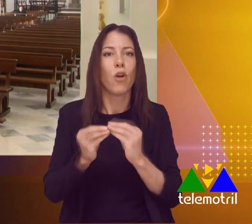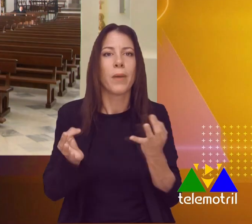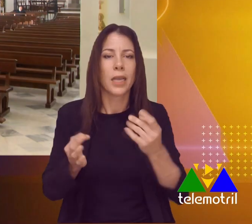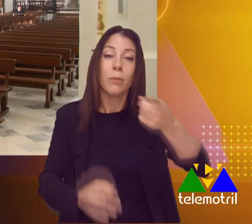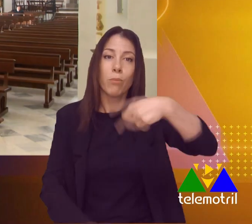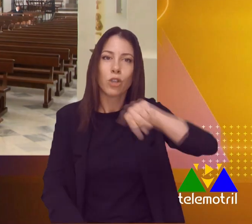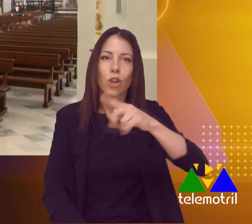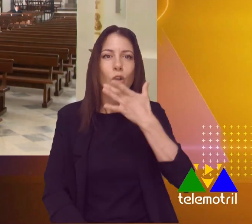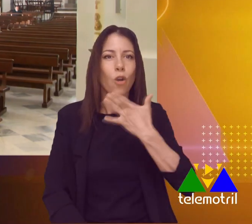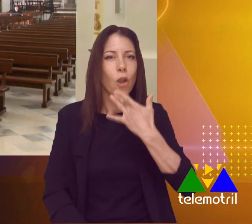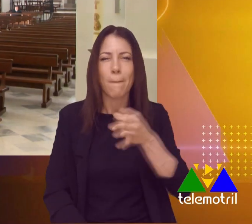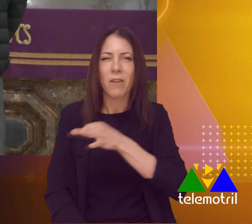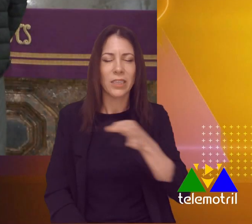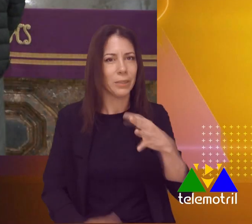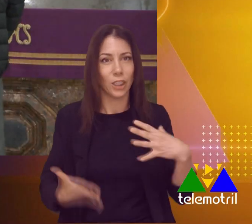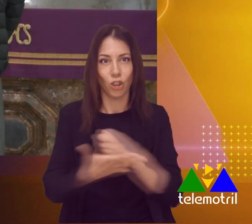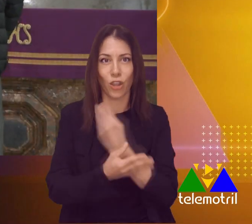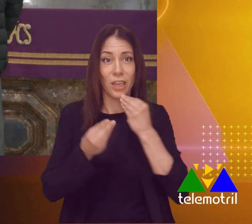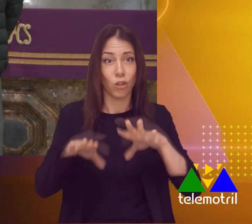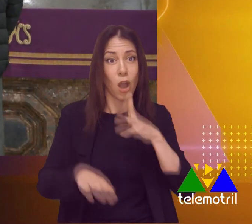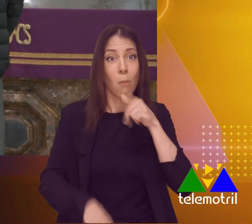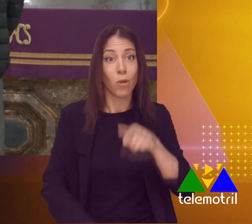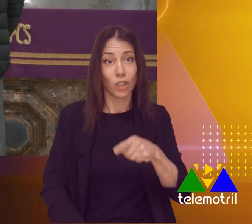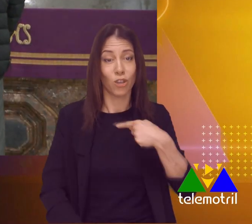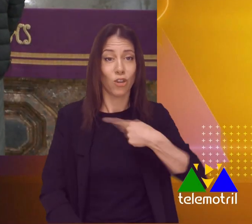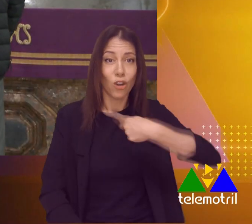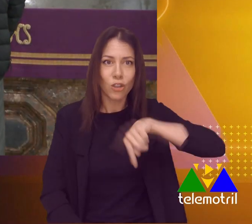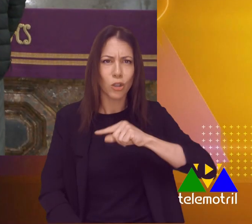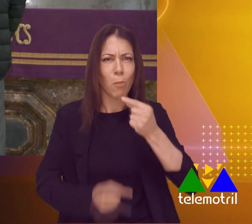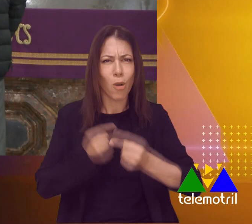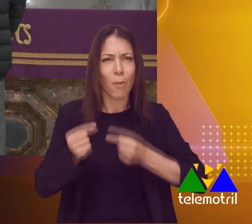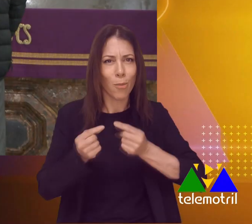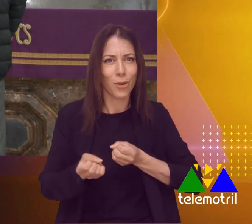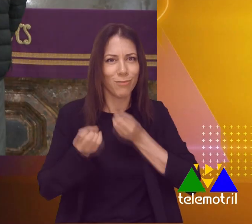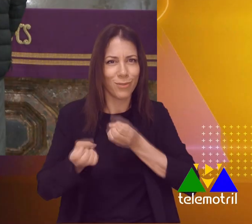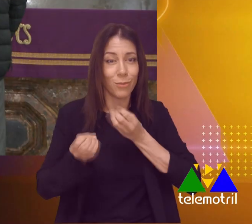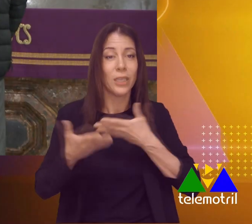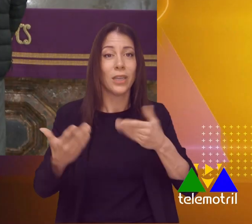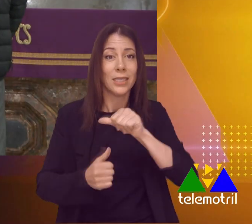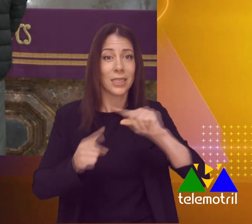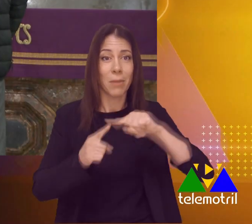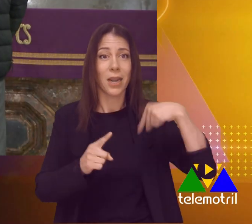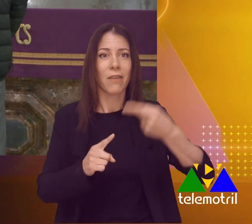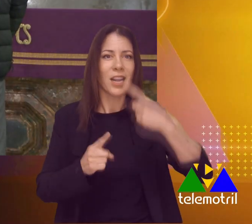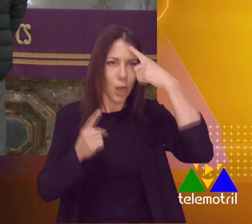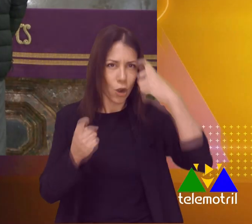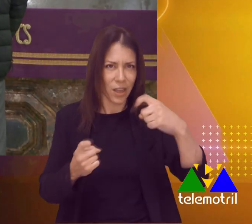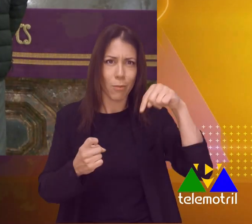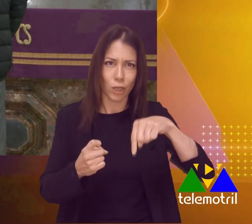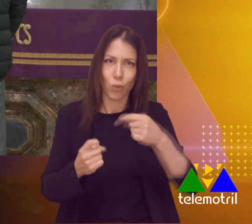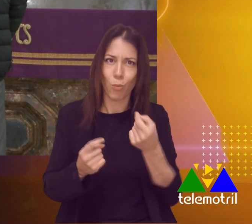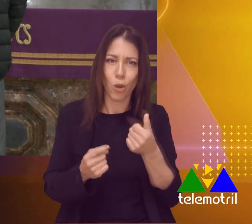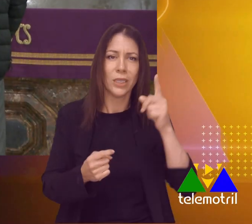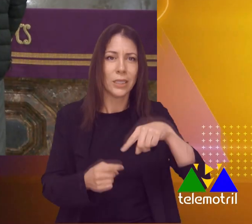ustedes conozcan perfectamente toda la historia. Por eso nosotros se la vamos desgranando poquito a poco. Así que la semana que viene recordaremos un poquito esto,